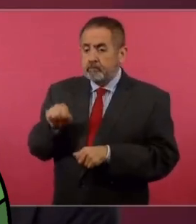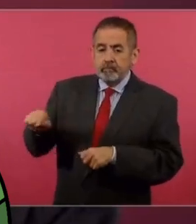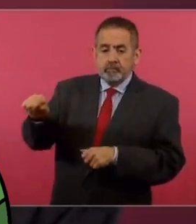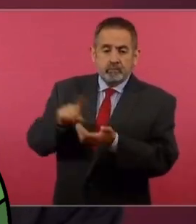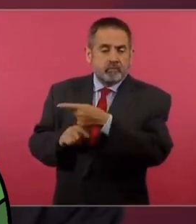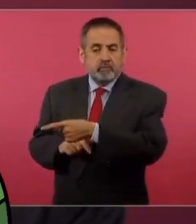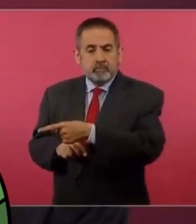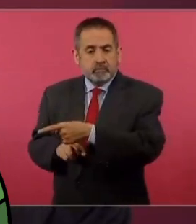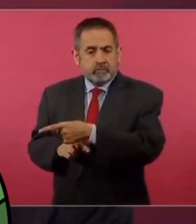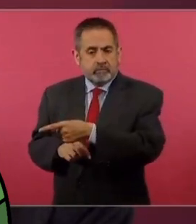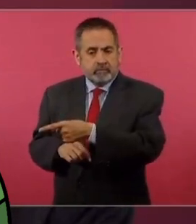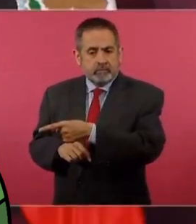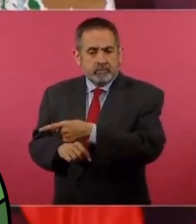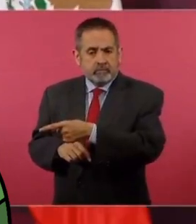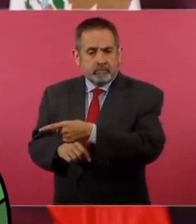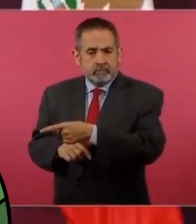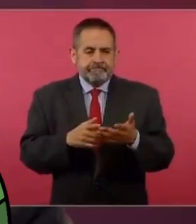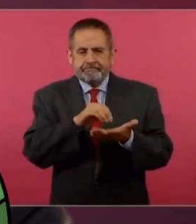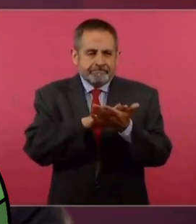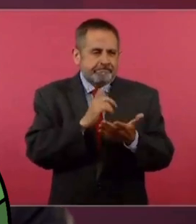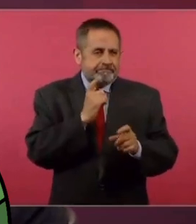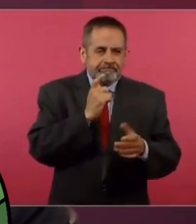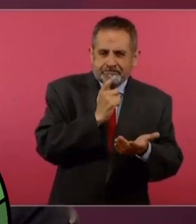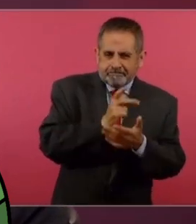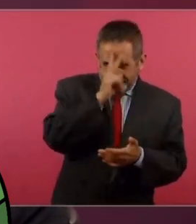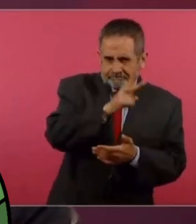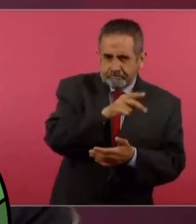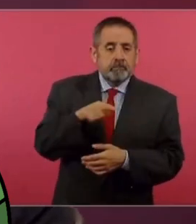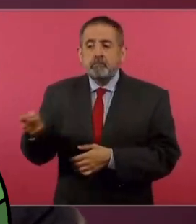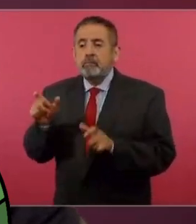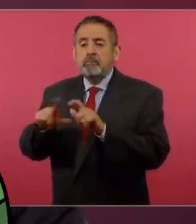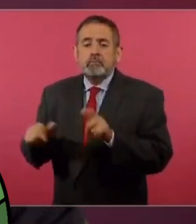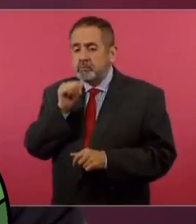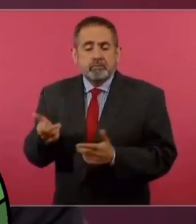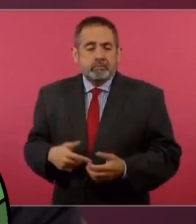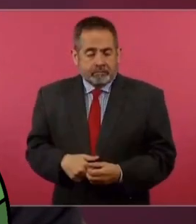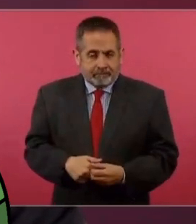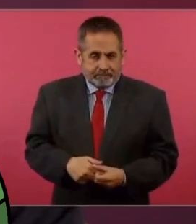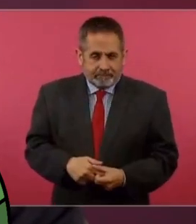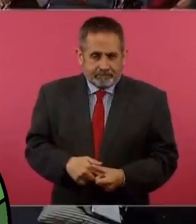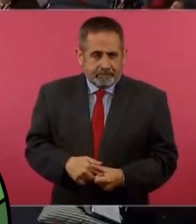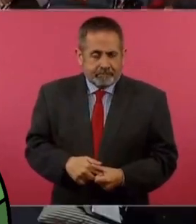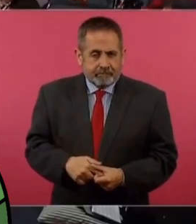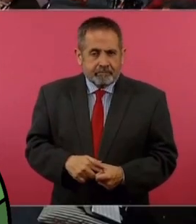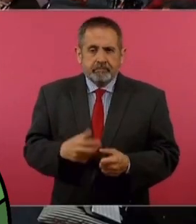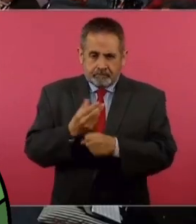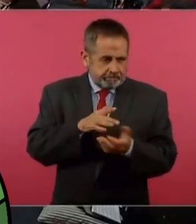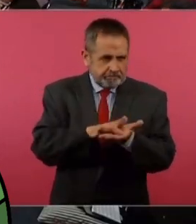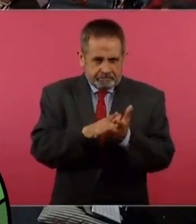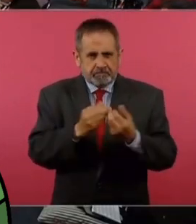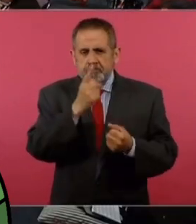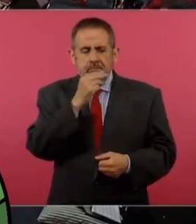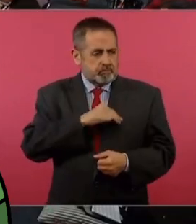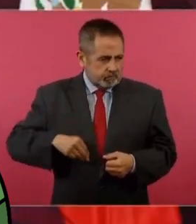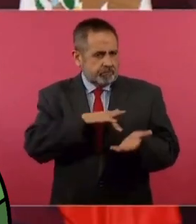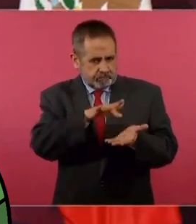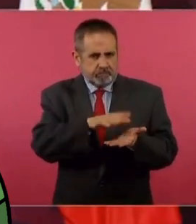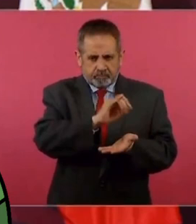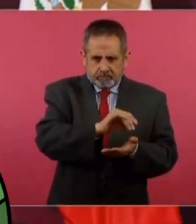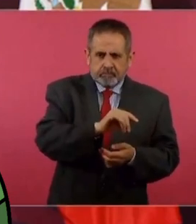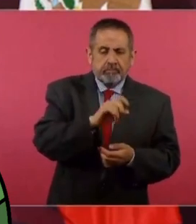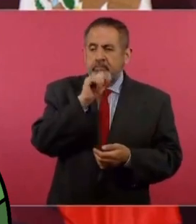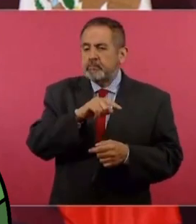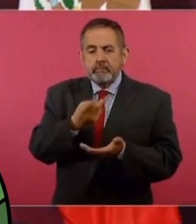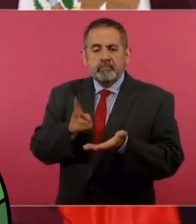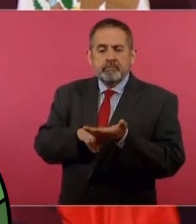elementos no son identificados entonces sin dejar de fortalecer apoyar a los policías municipales estatales